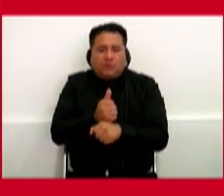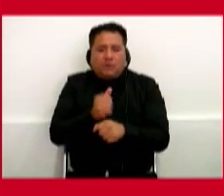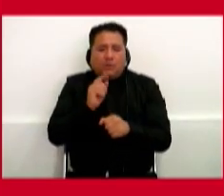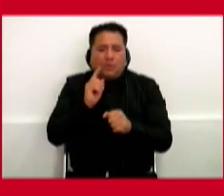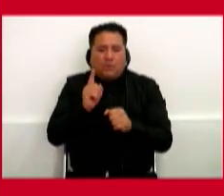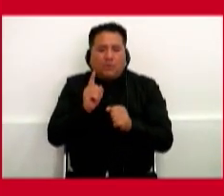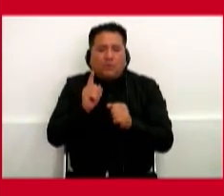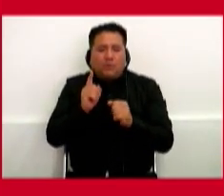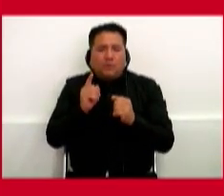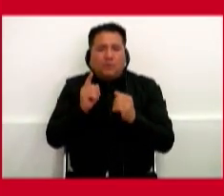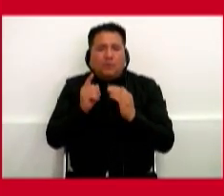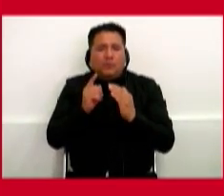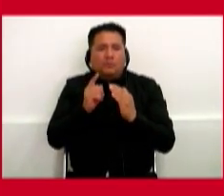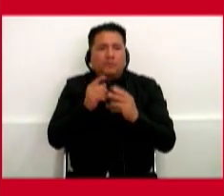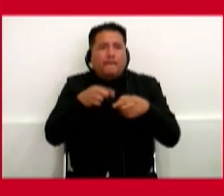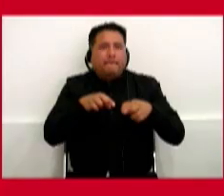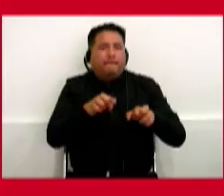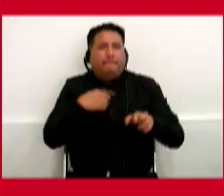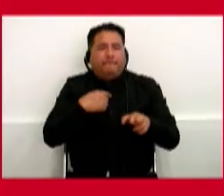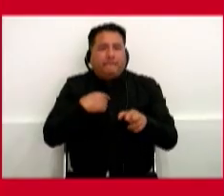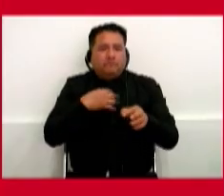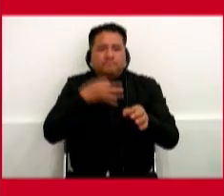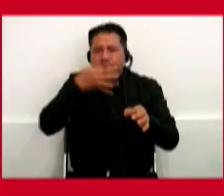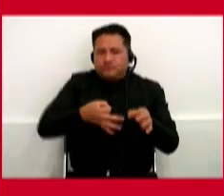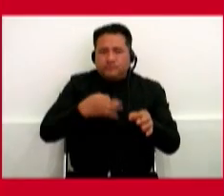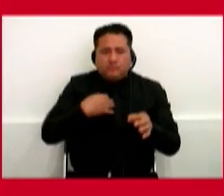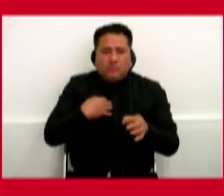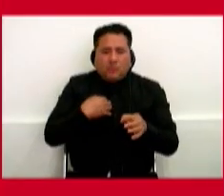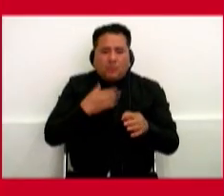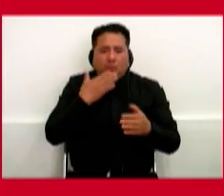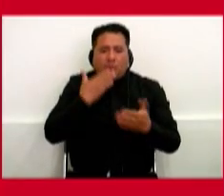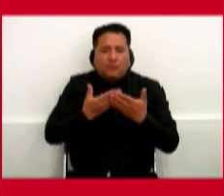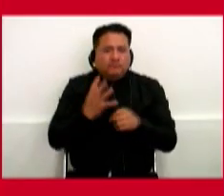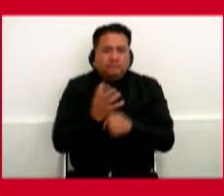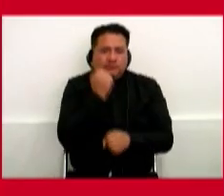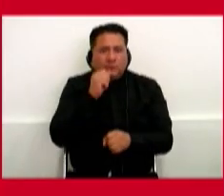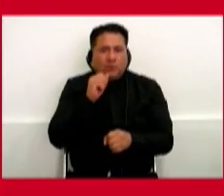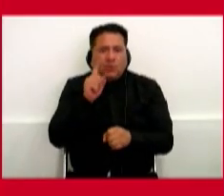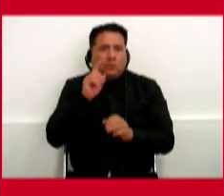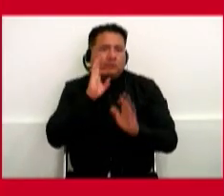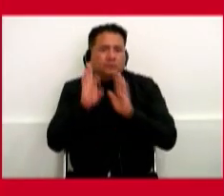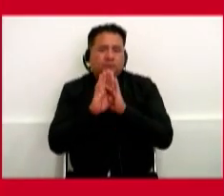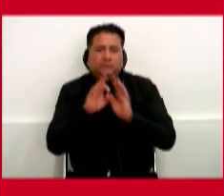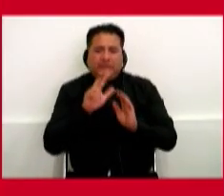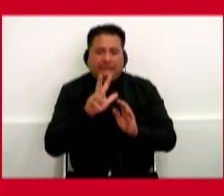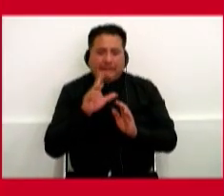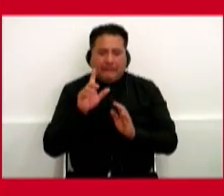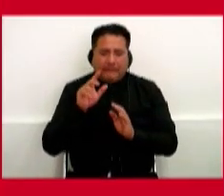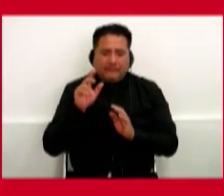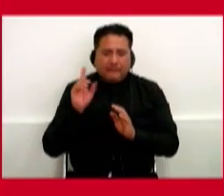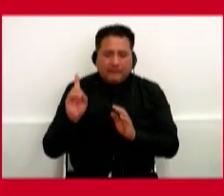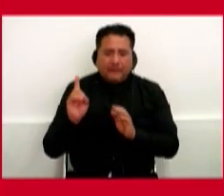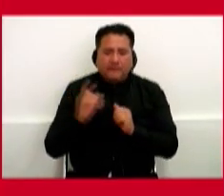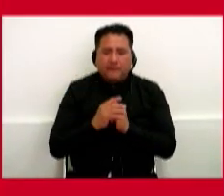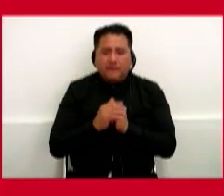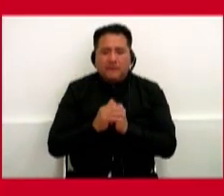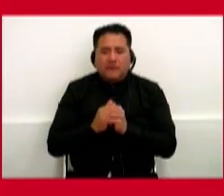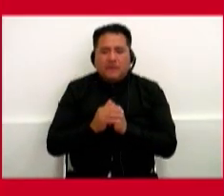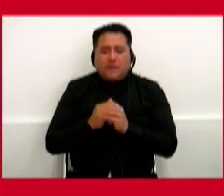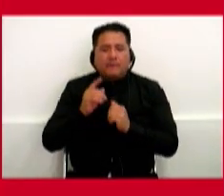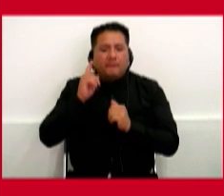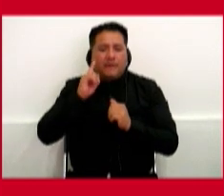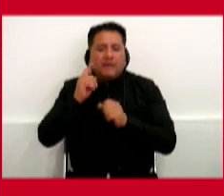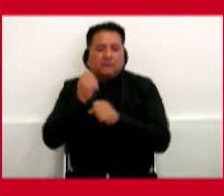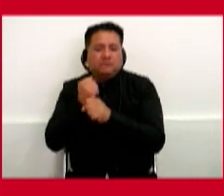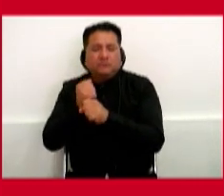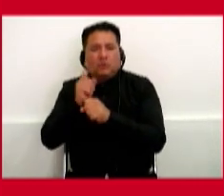un buen análisis de estabilidad en 3D y que sea bajo el contexto de una auditoría en mecánica de rocas, ¿no? Esto